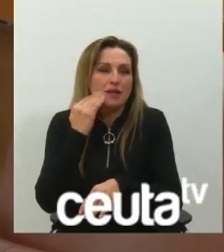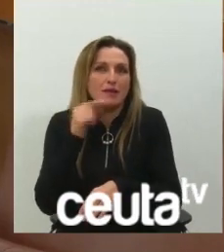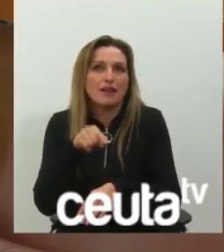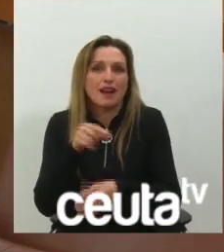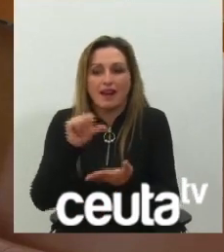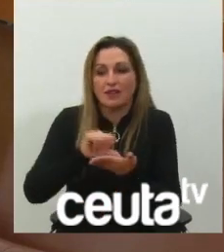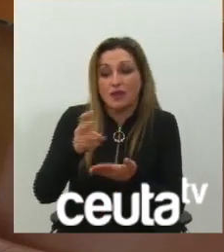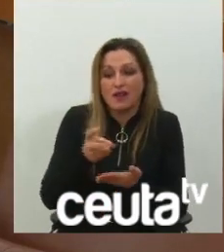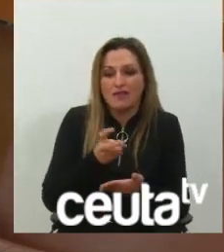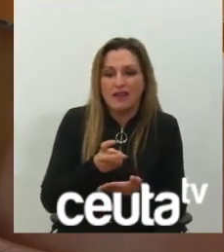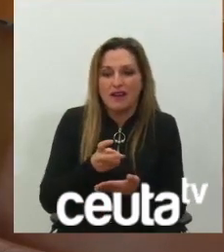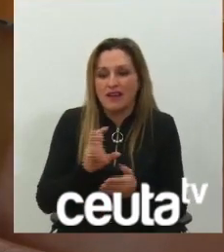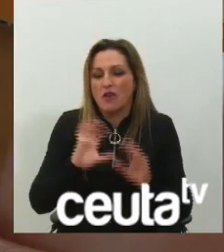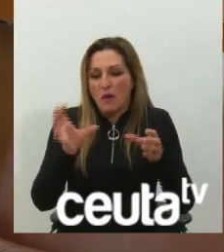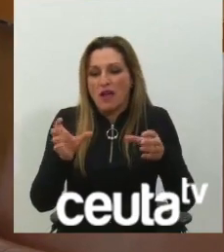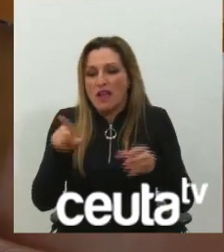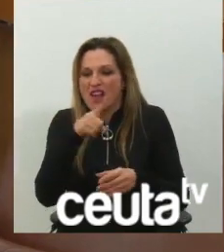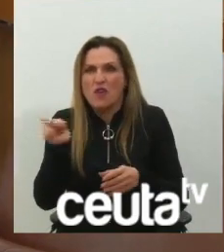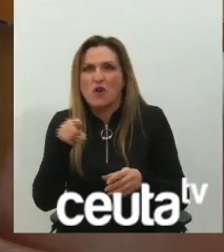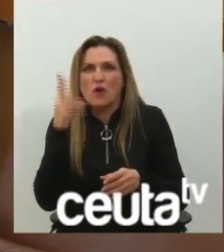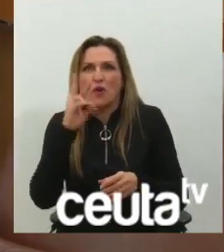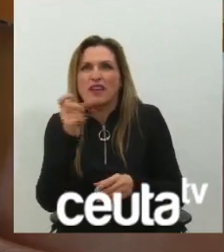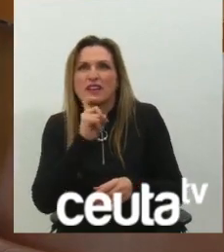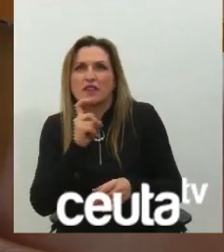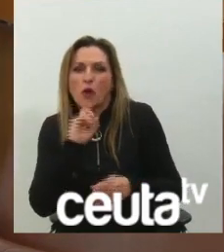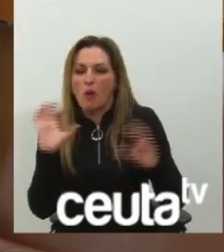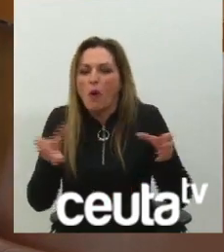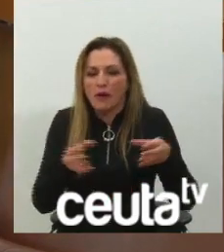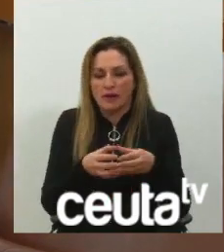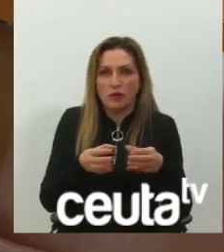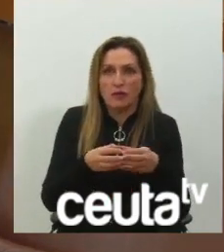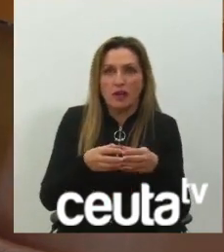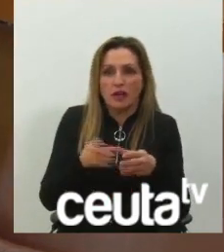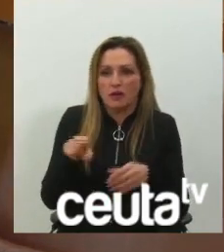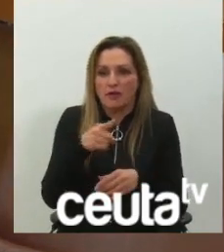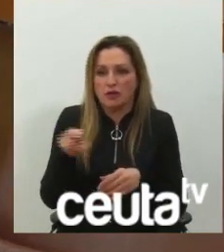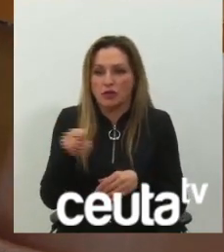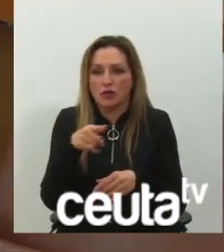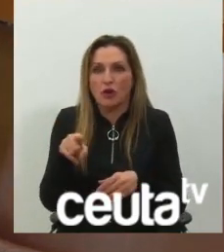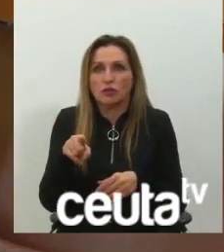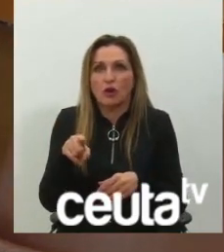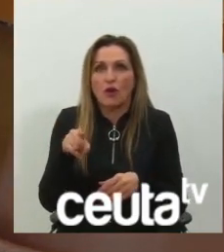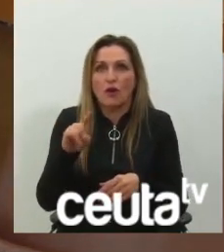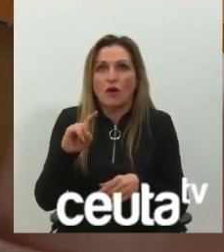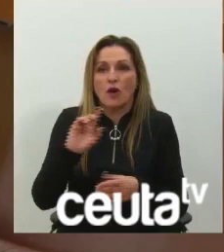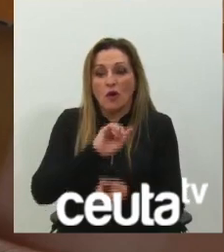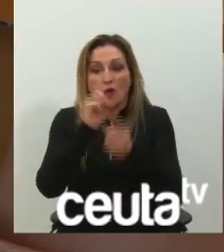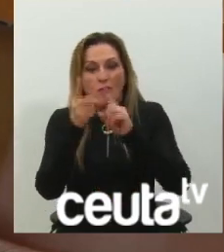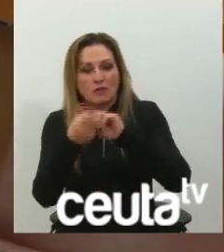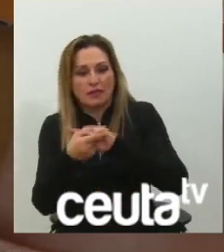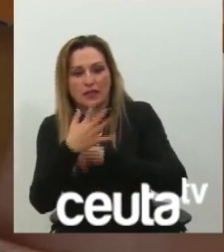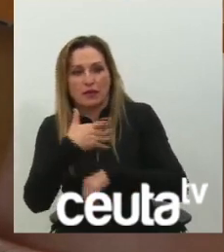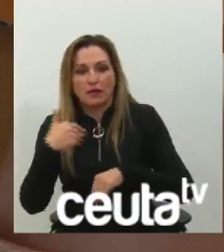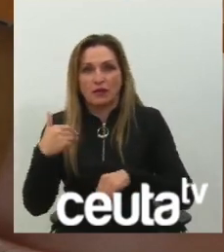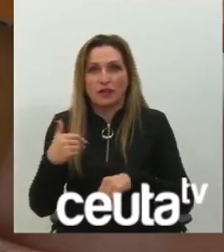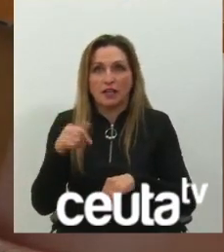que la ven como una colonia que es en lo que ustedes nos quieren convertir porque aquí no se gastan ni en un alquiler